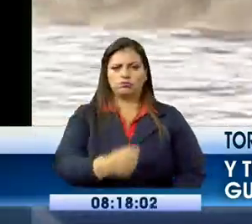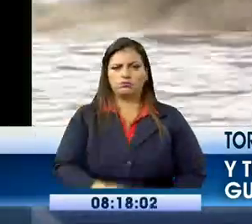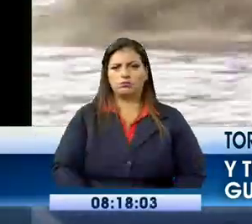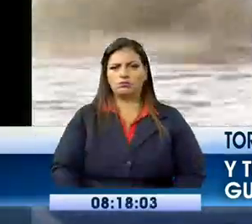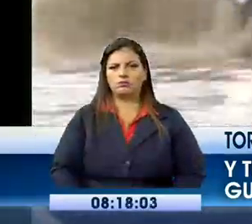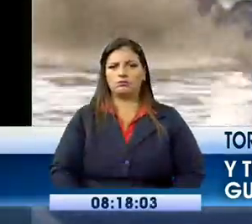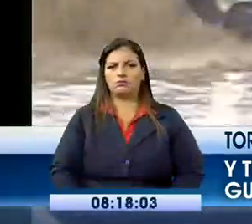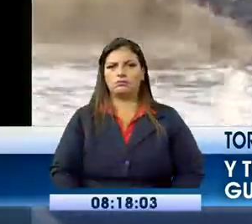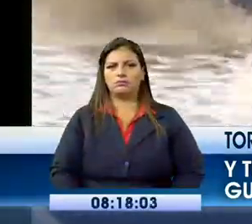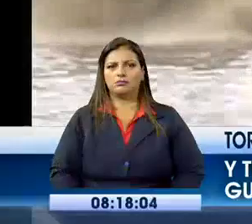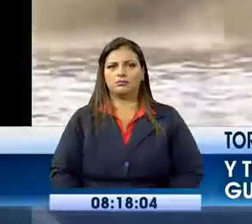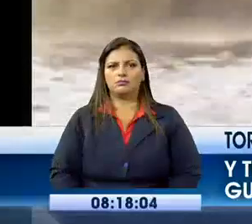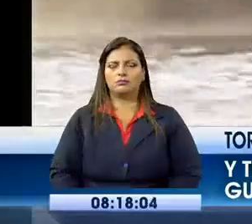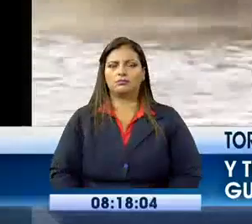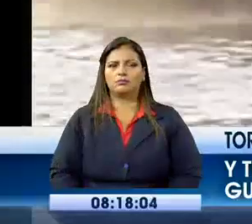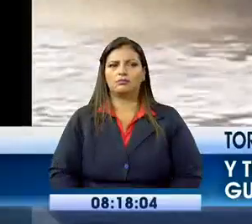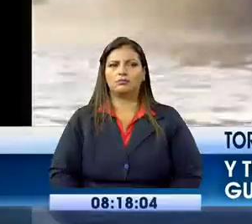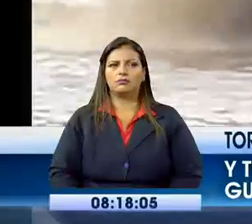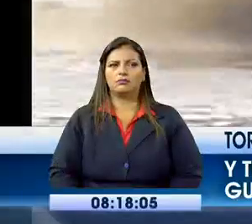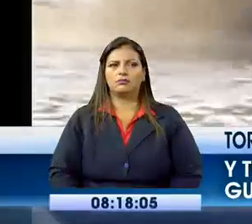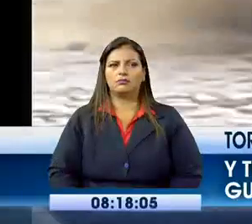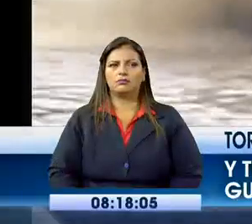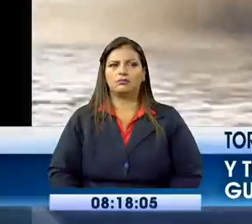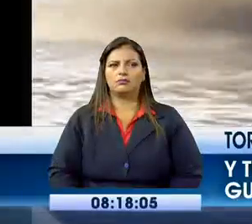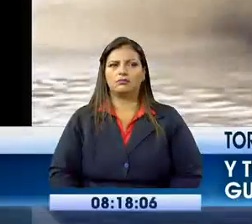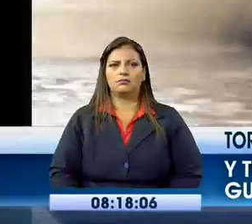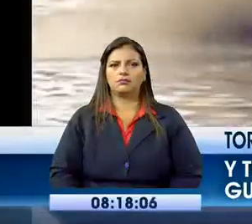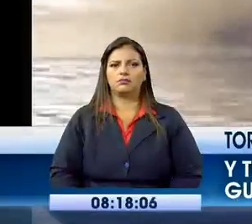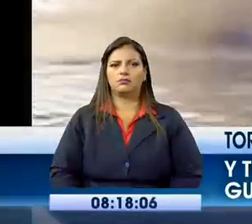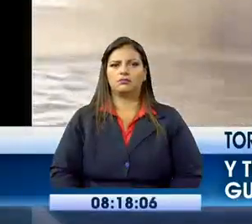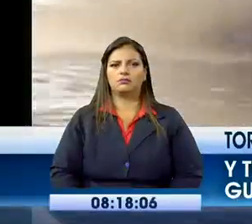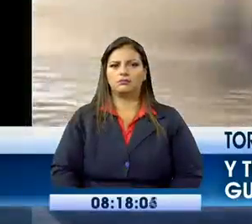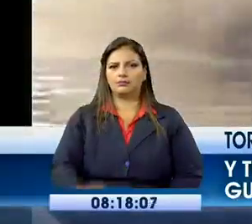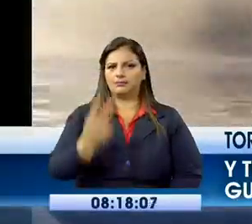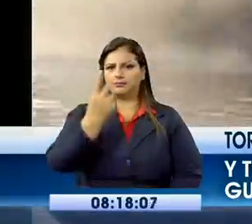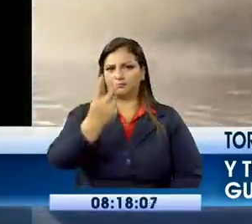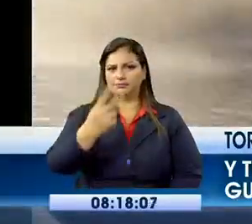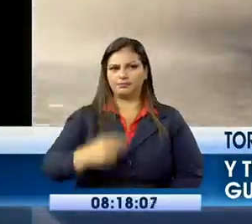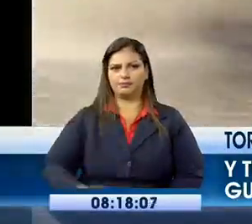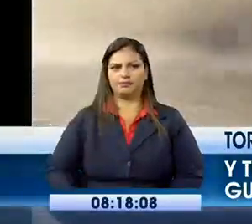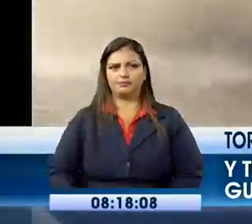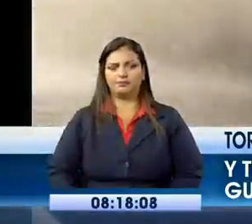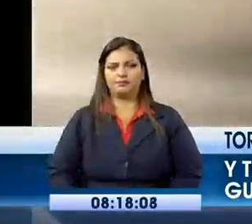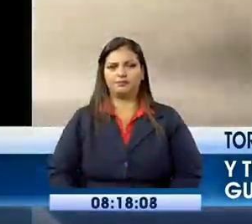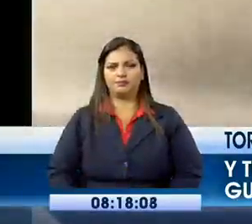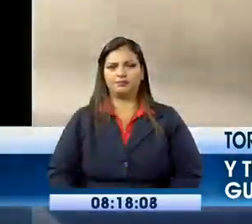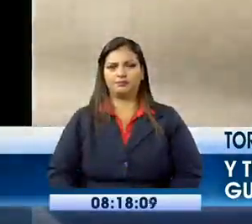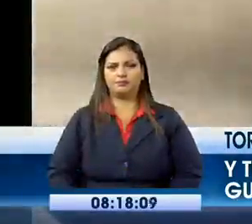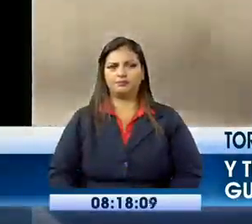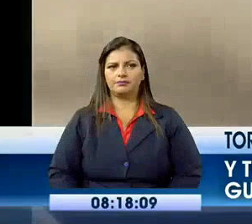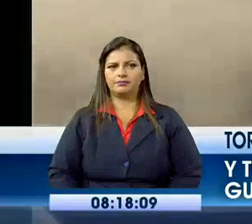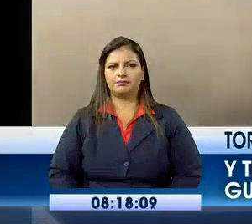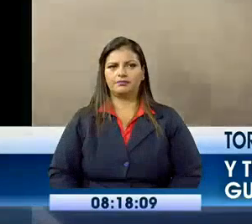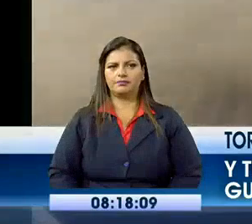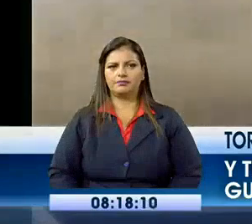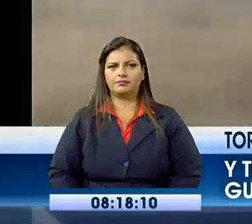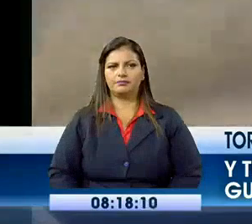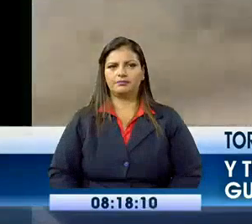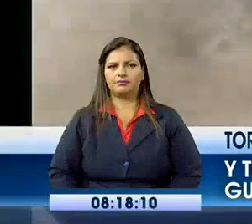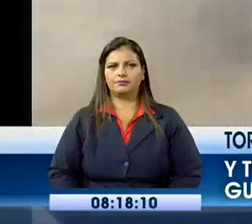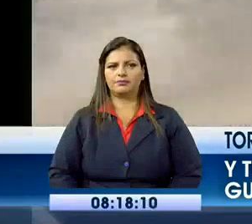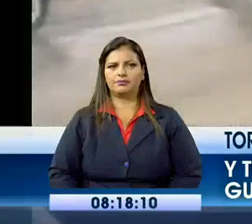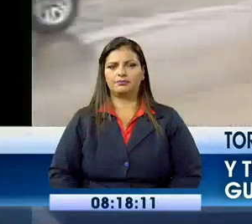levantaba bigotes de agua bastante lejos de su carro, ¿no? Ahí más o menos. Ahí está, vean. Ahí está. Ahí está,